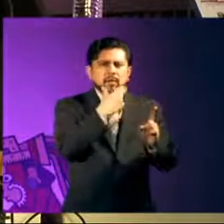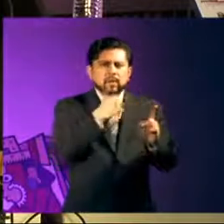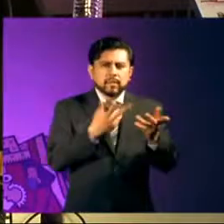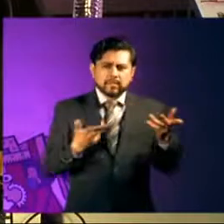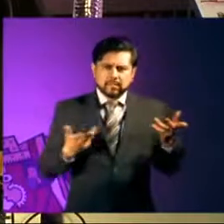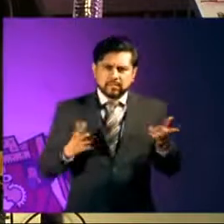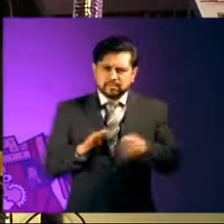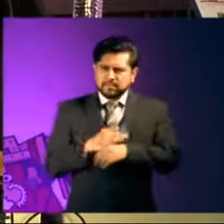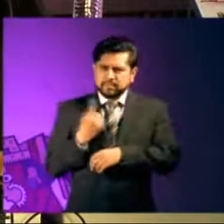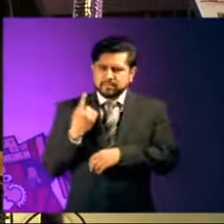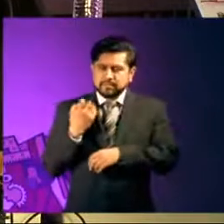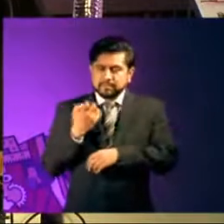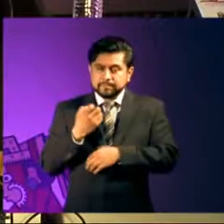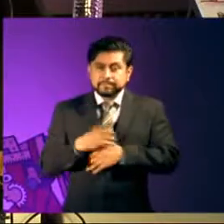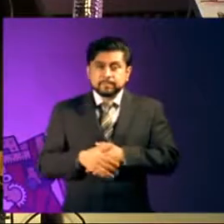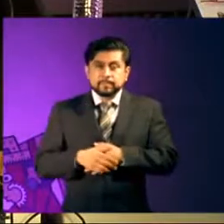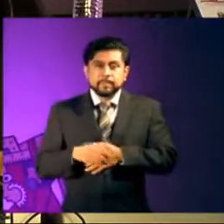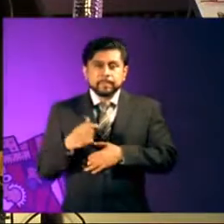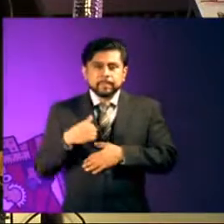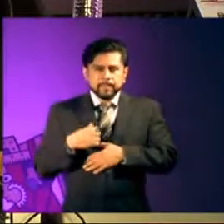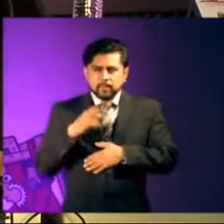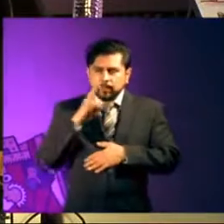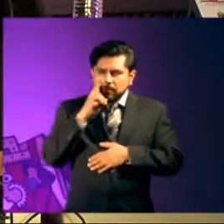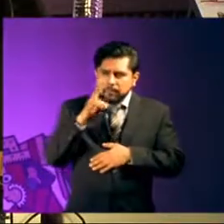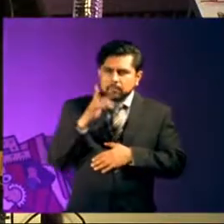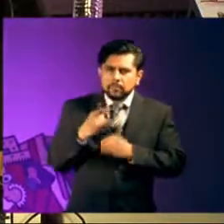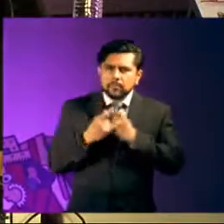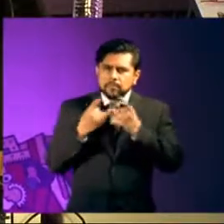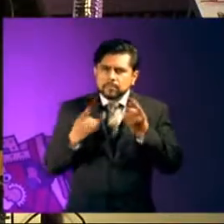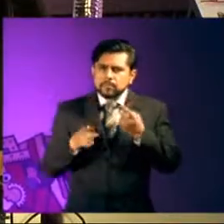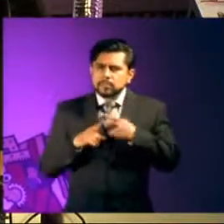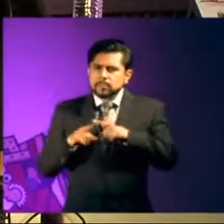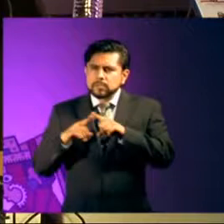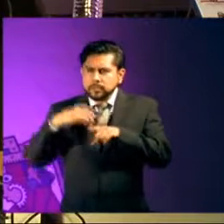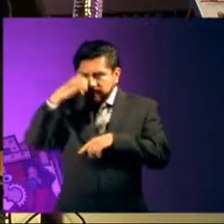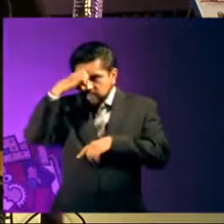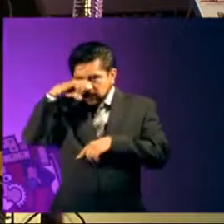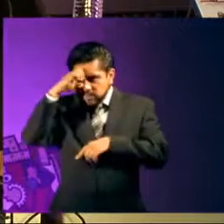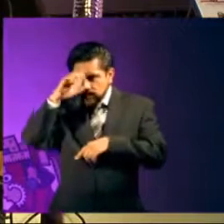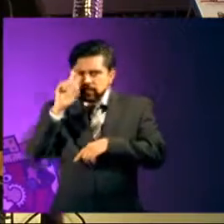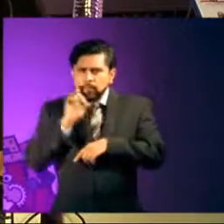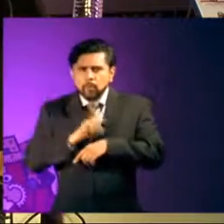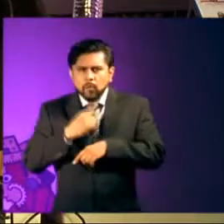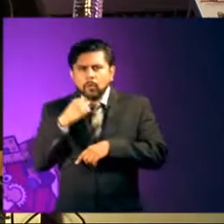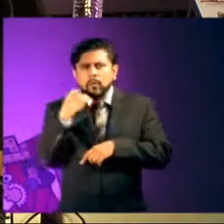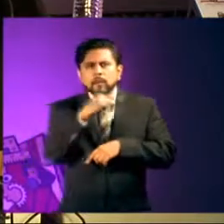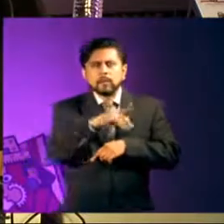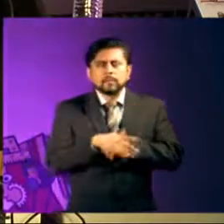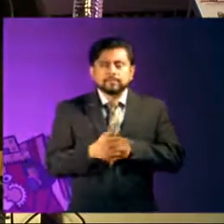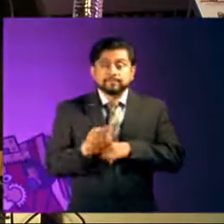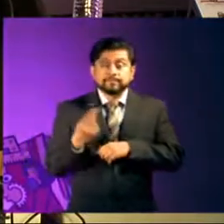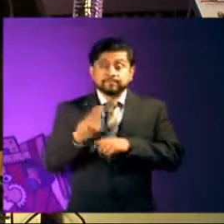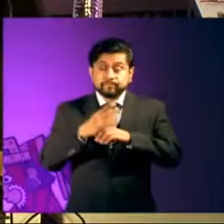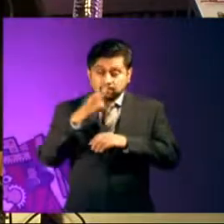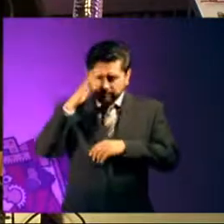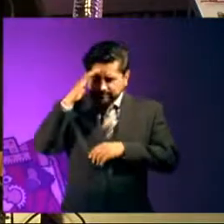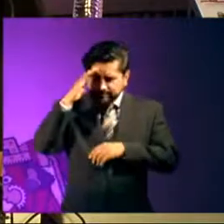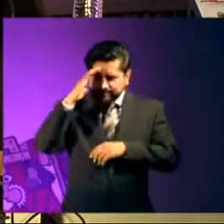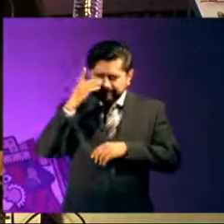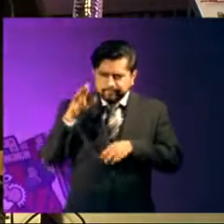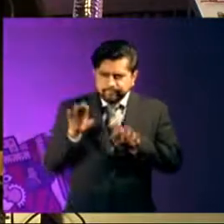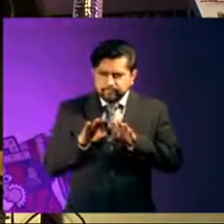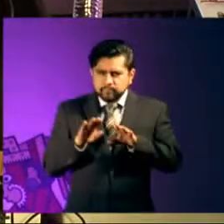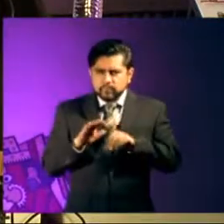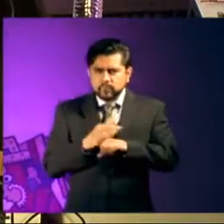caso conocer a varios de los denunciados por las mujeres y pensar tratar